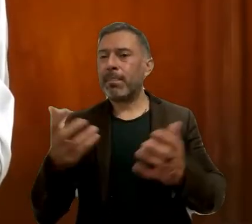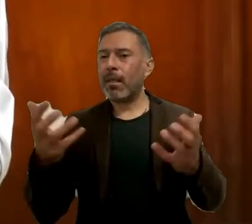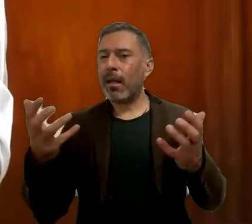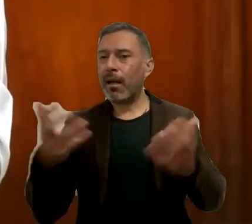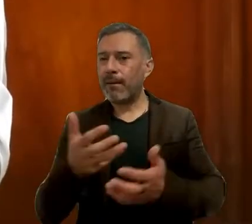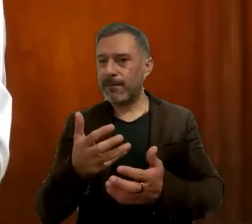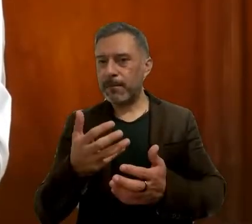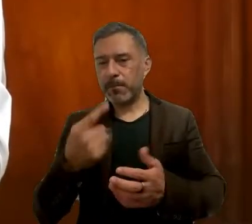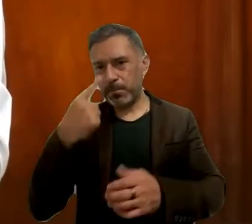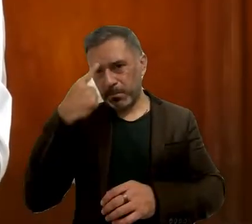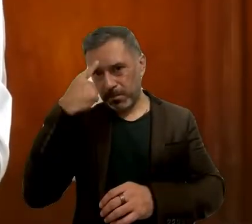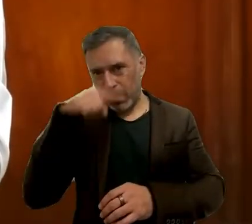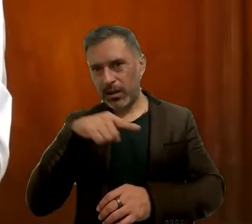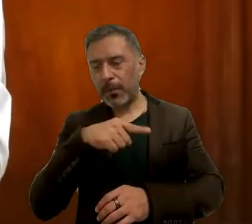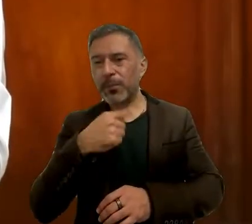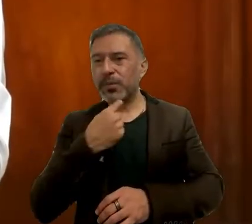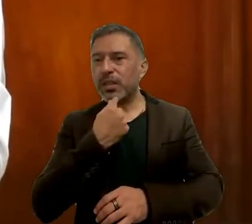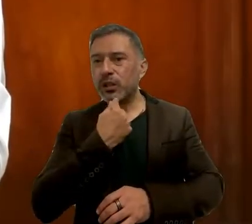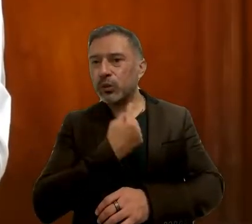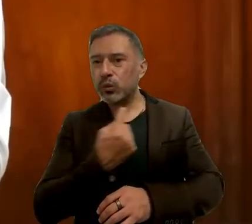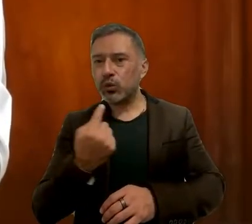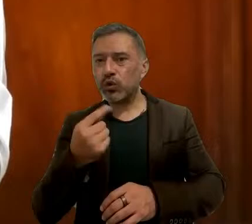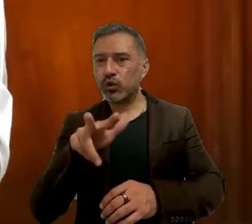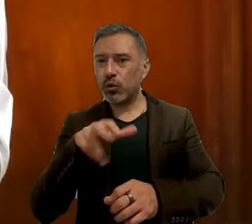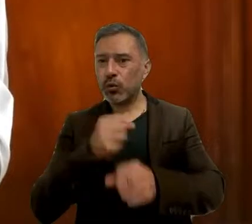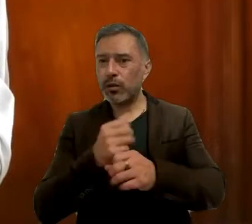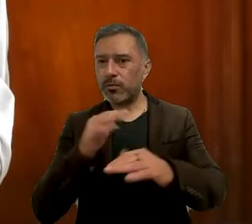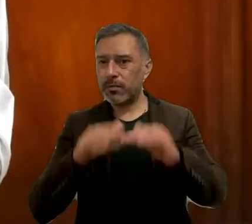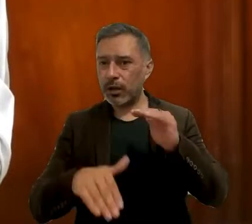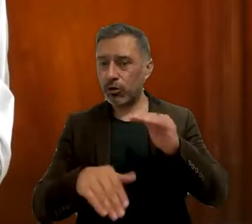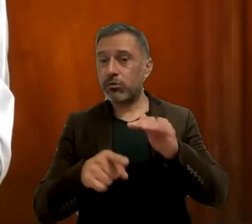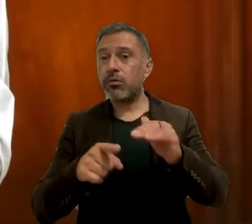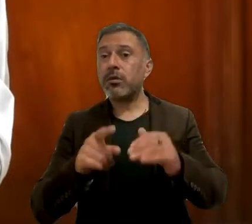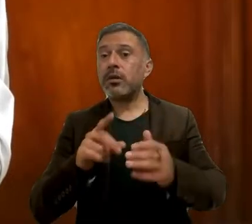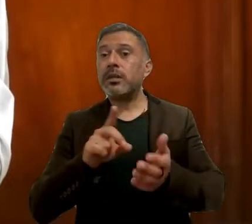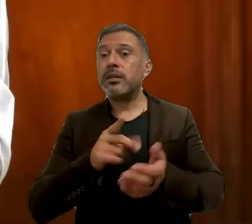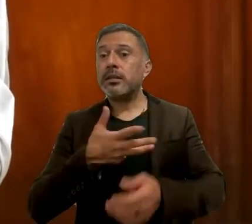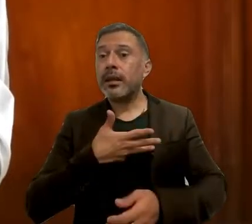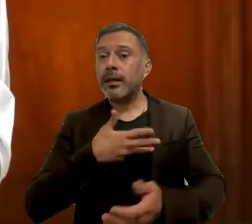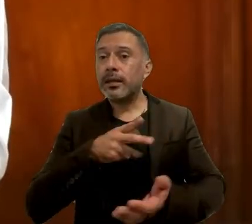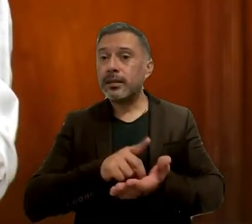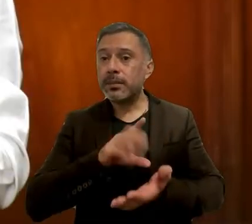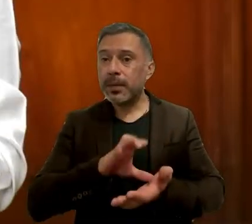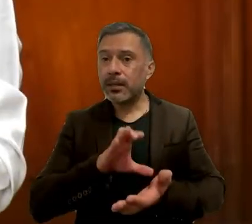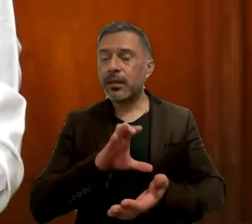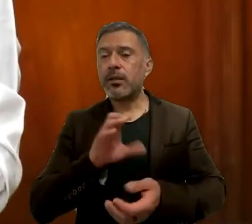cometa en contra de las personas menores que padezcan alguna discapacidad o que integren